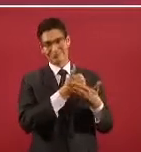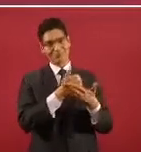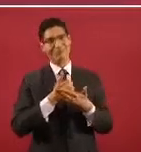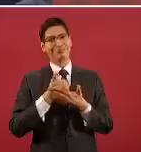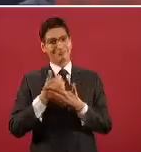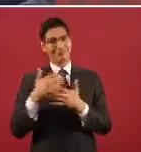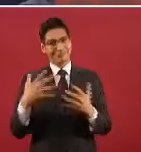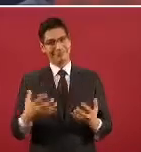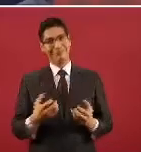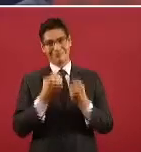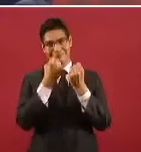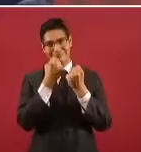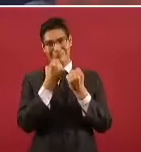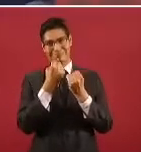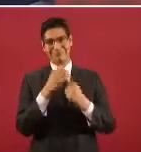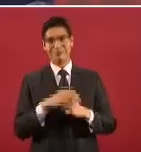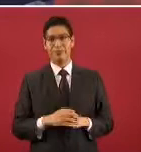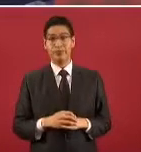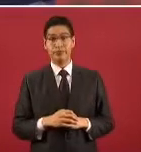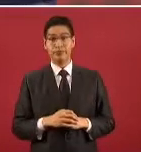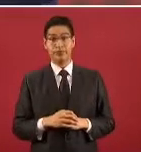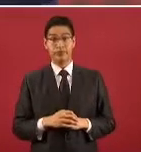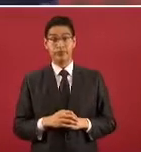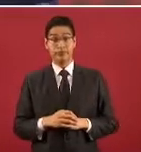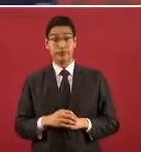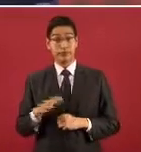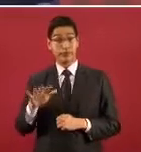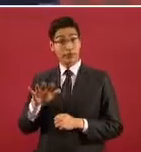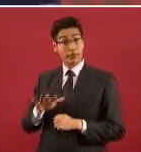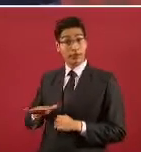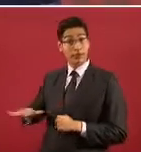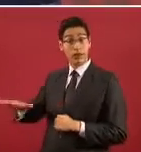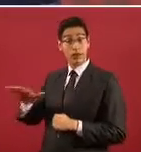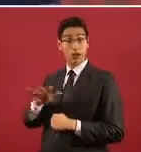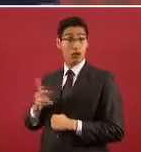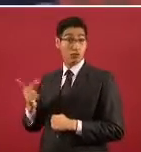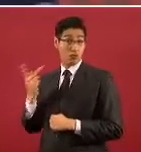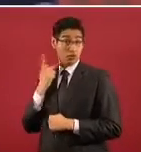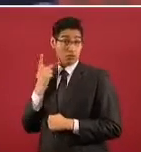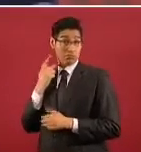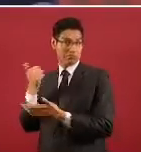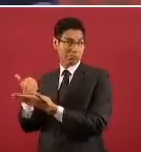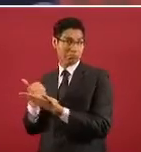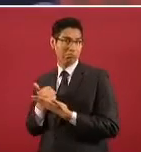a flote, no los potentados,